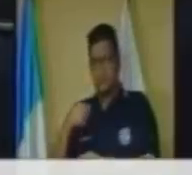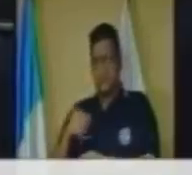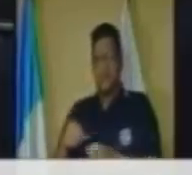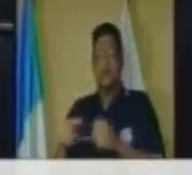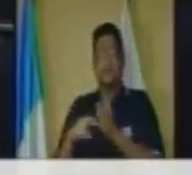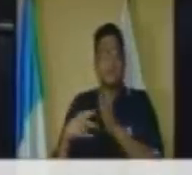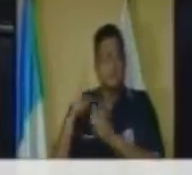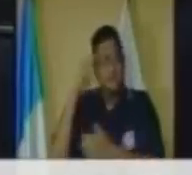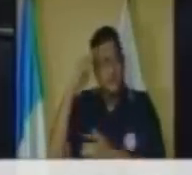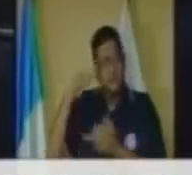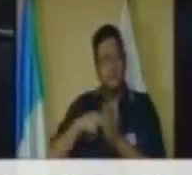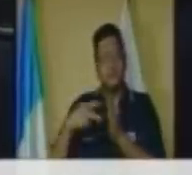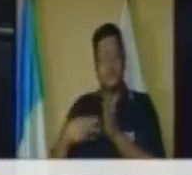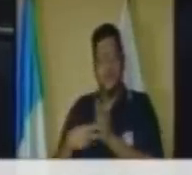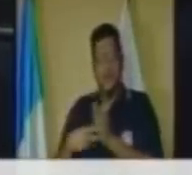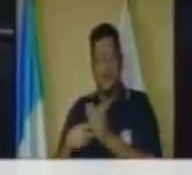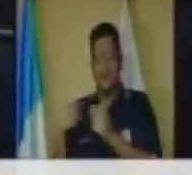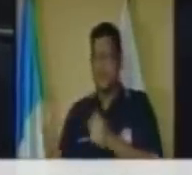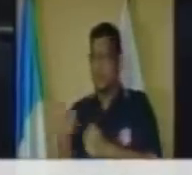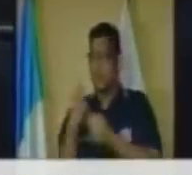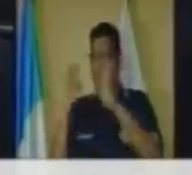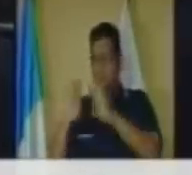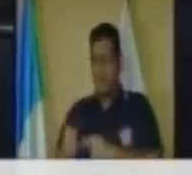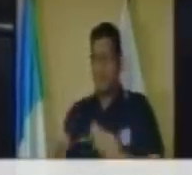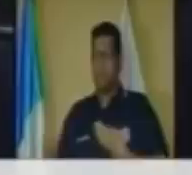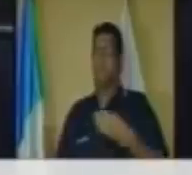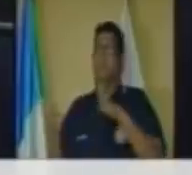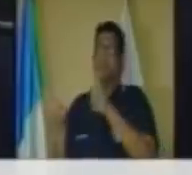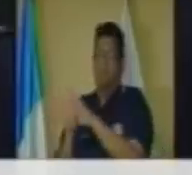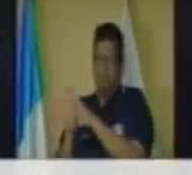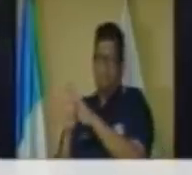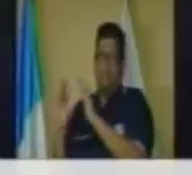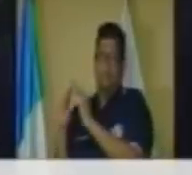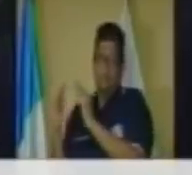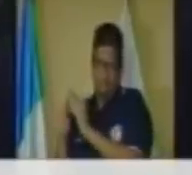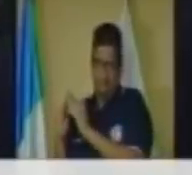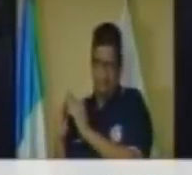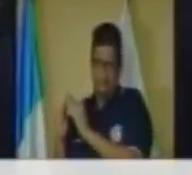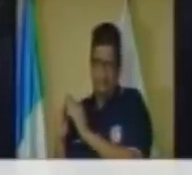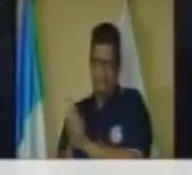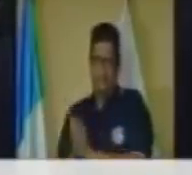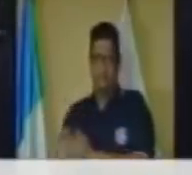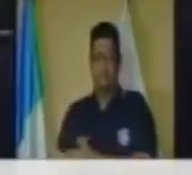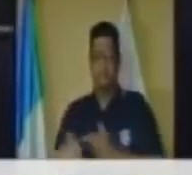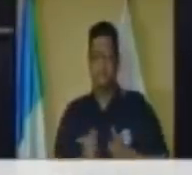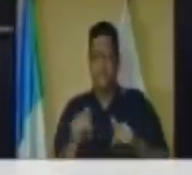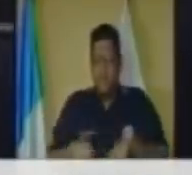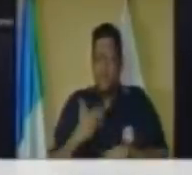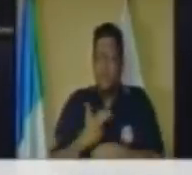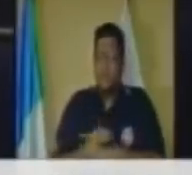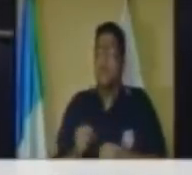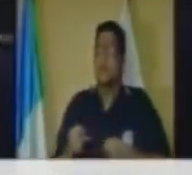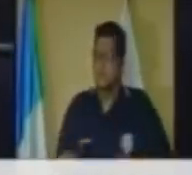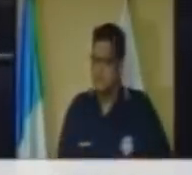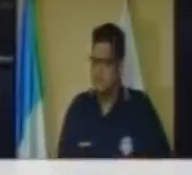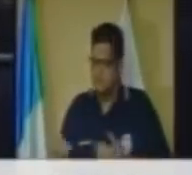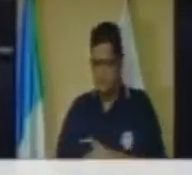Países, ¿se ha analizado esto o qué haría falta para que se registre esa medida? Como lo ha dicho el señor presidente, las medidas las vamos tomando conforme va evolucionando